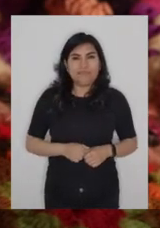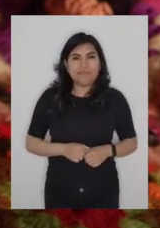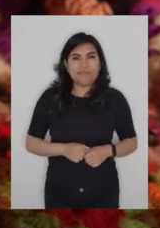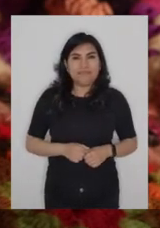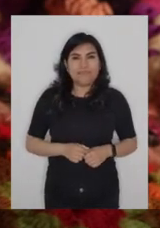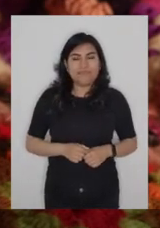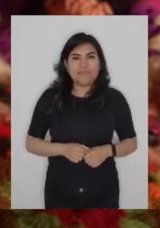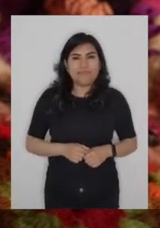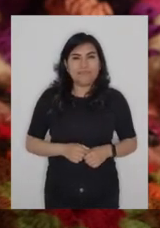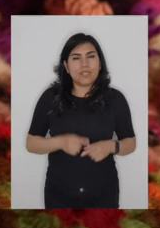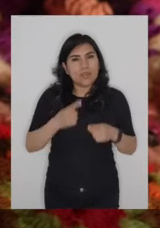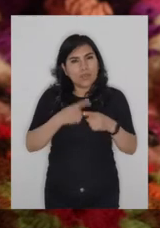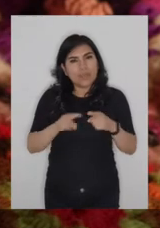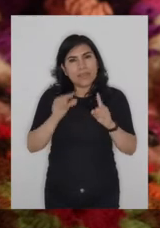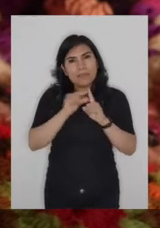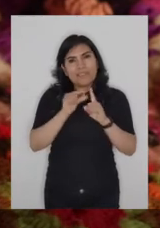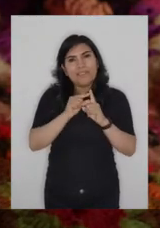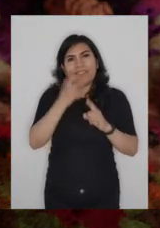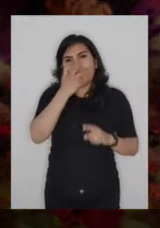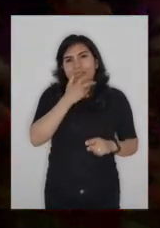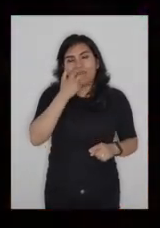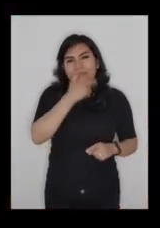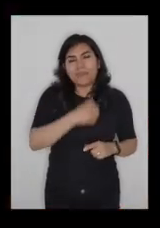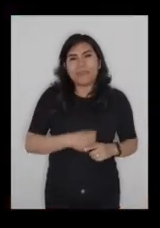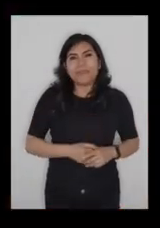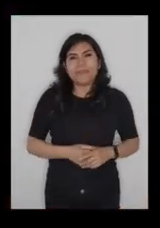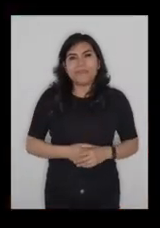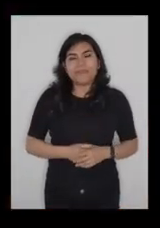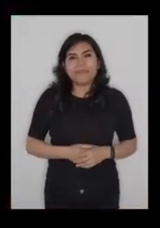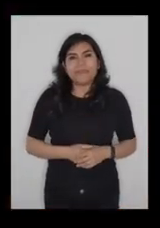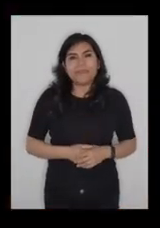Junco es Mapi. Mapi.